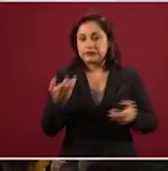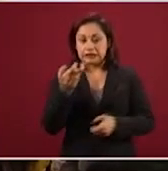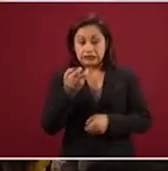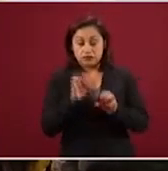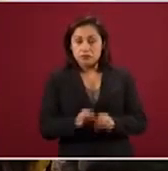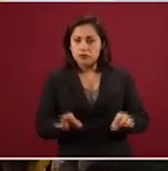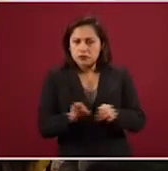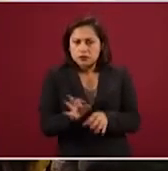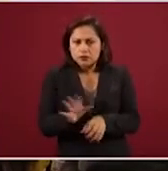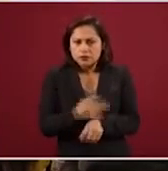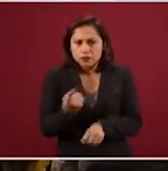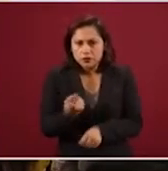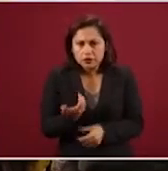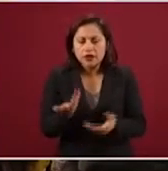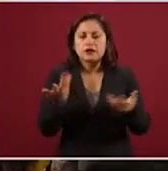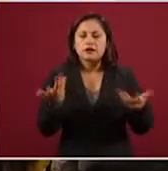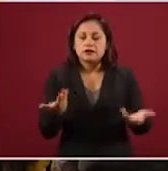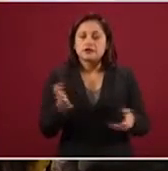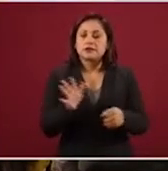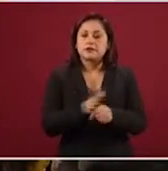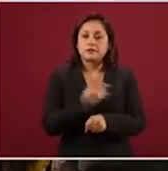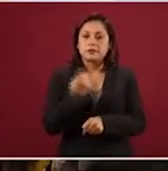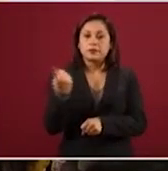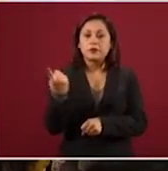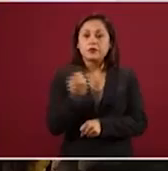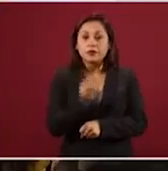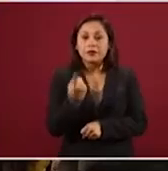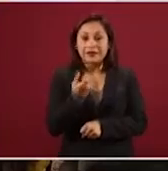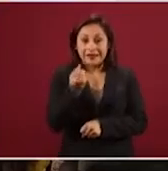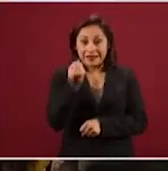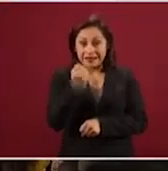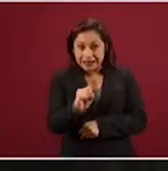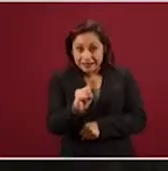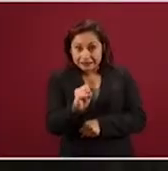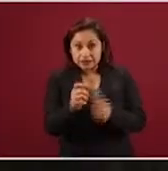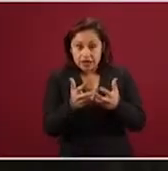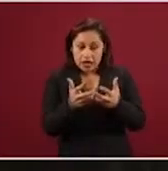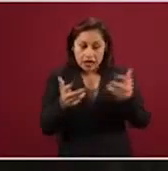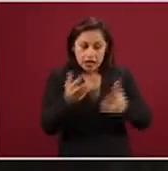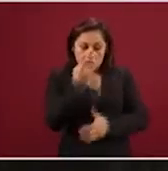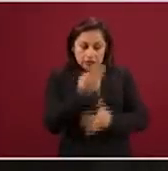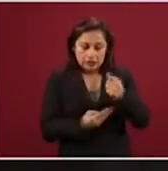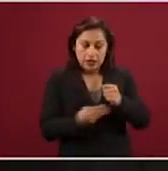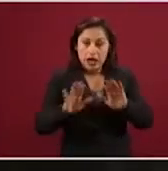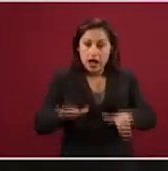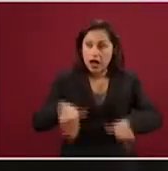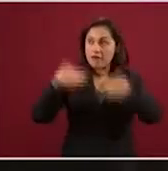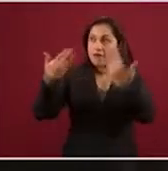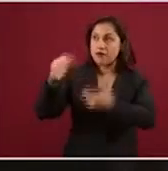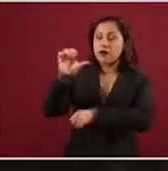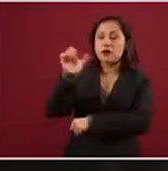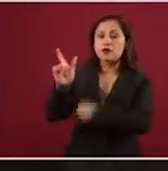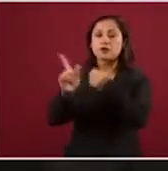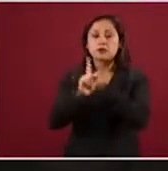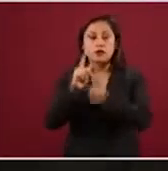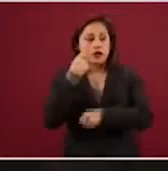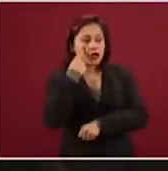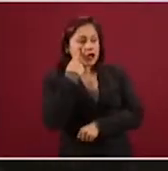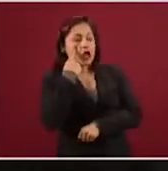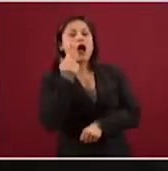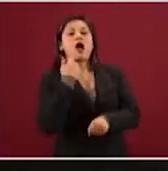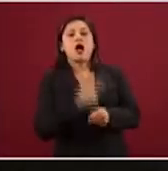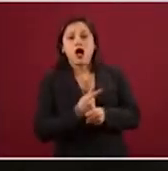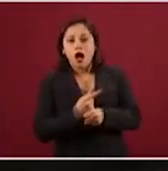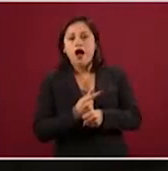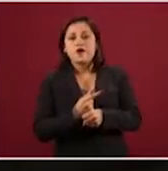grande? Porque ese va a ser un atractivo a inversores fuera de la región. Entonces, la región en sí misma se